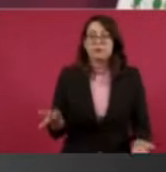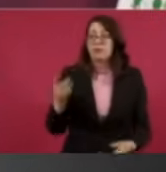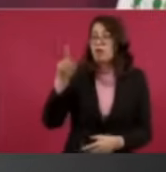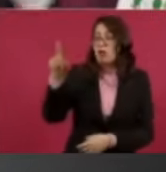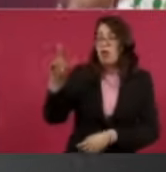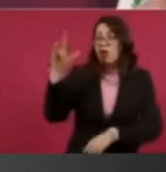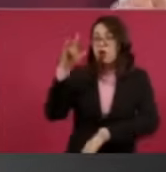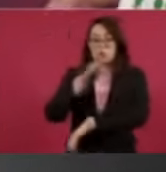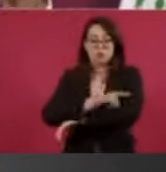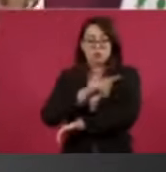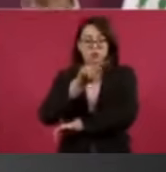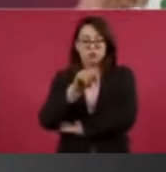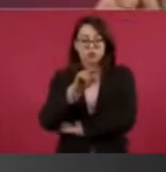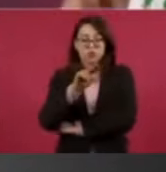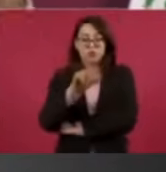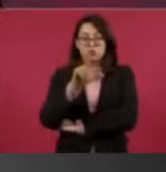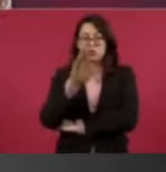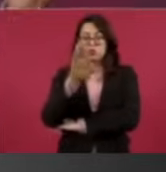yo decía,